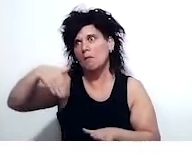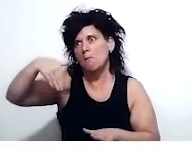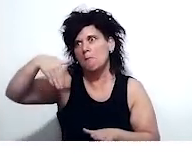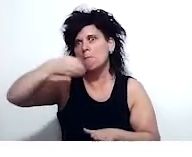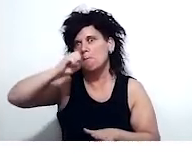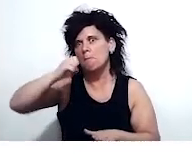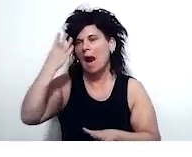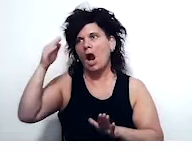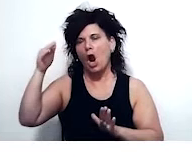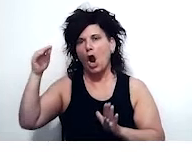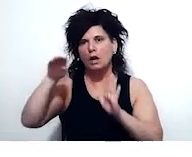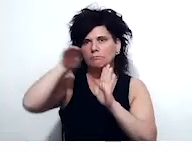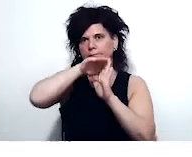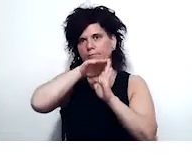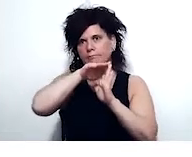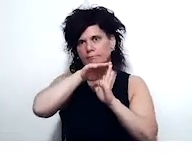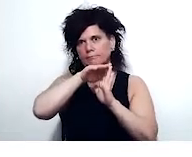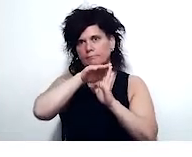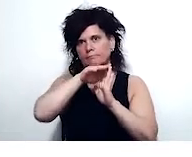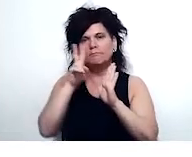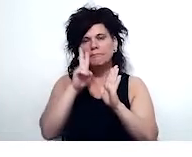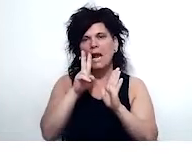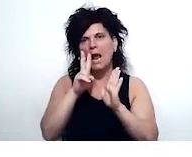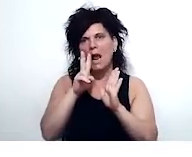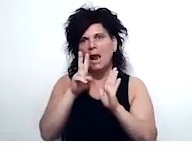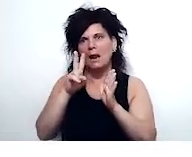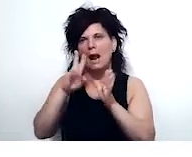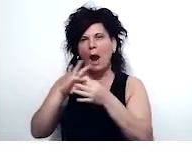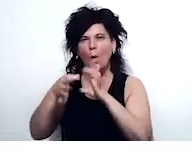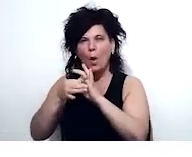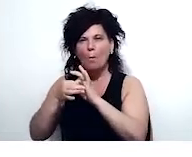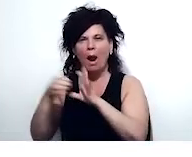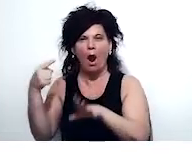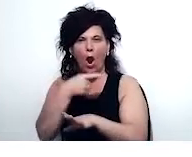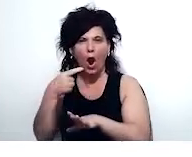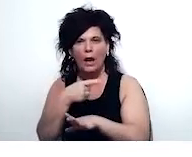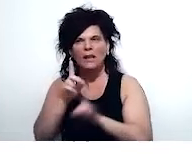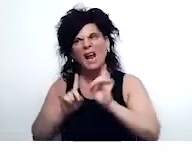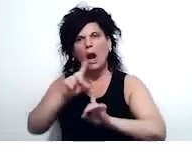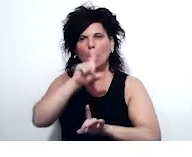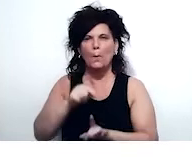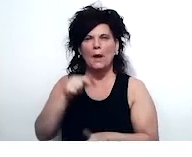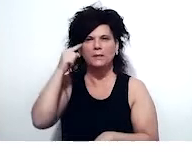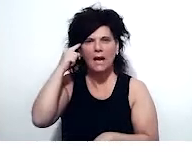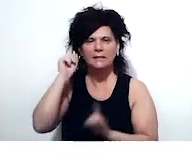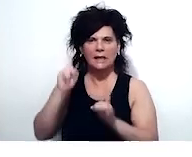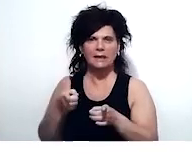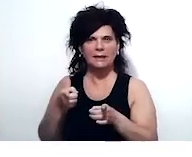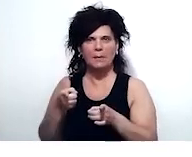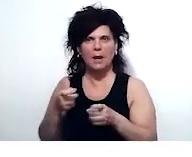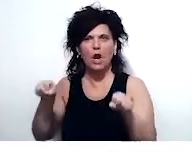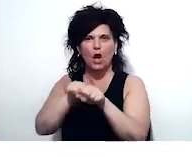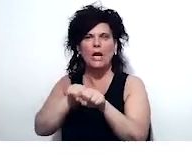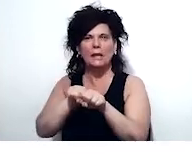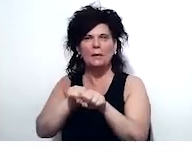ejemplo, la zona desarrollada de Europa, que es la Europa del oeste, y algunos países de Asia también